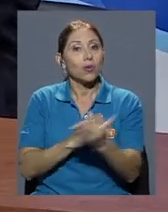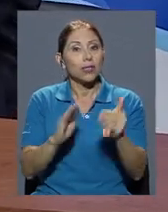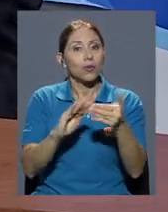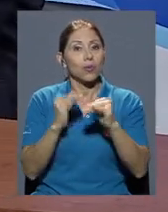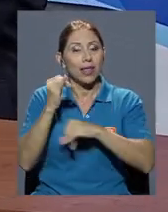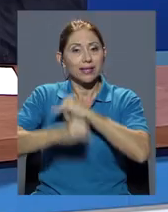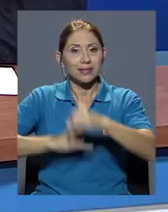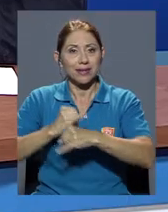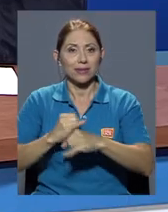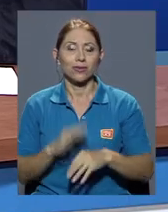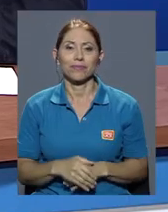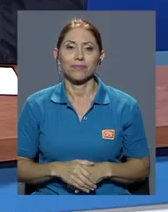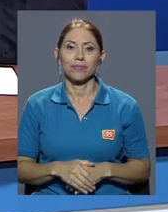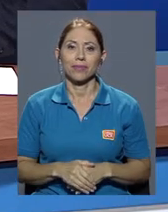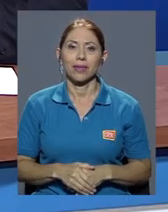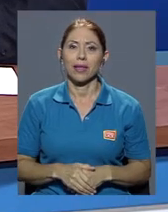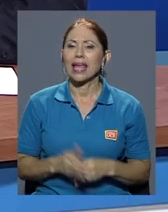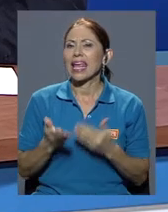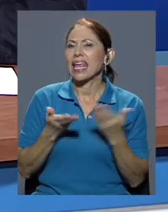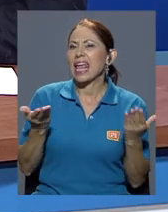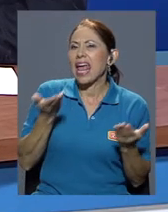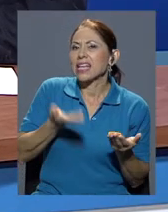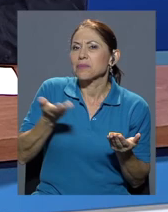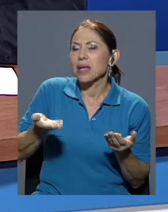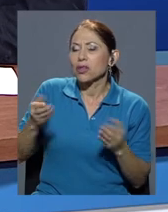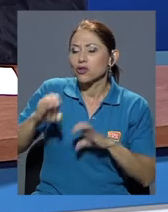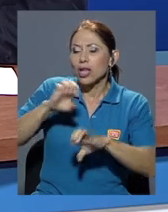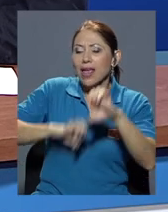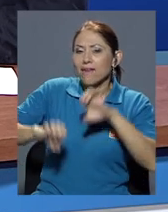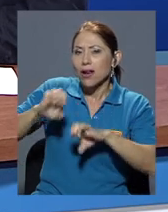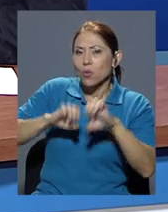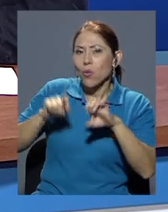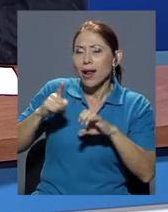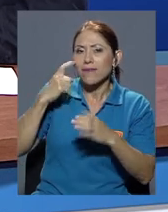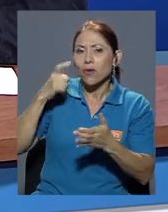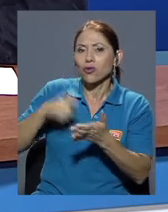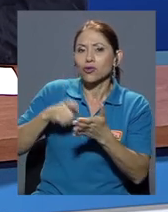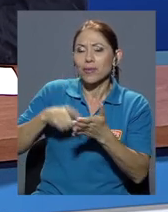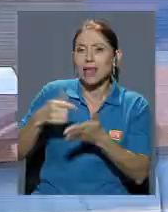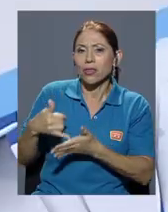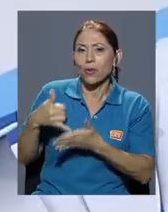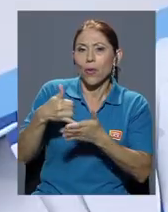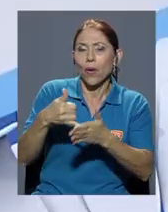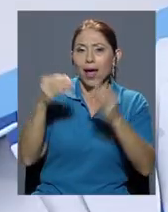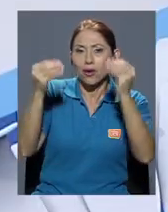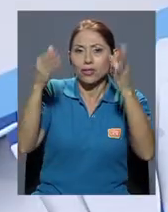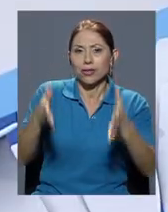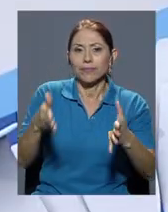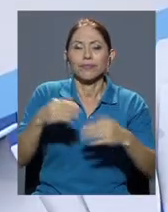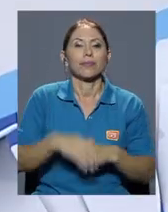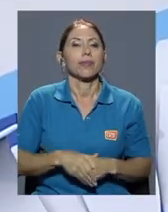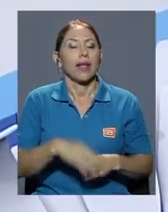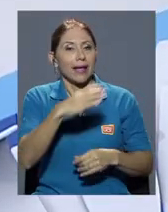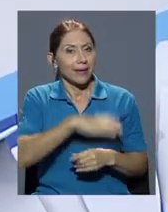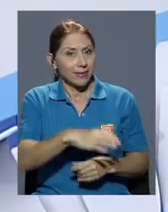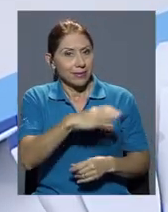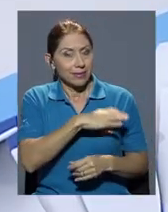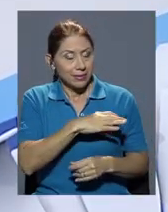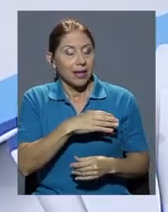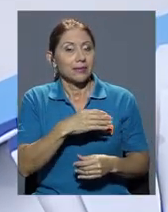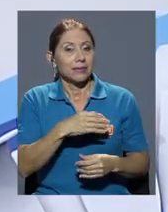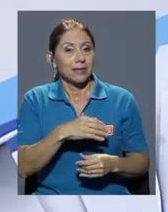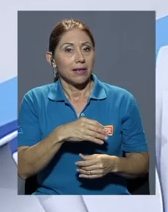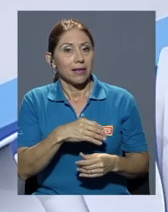que aspectos va a evaluar este reconocimiento para estos educadores en los aspectos que